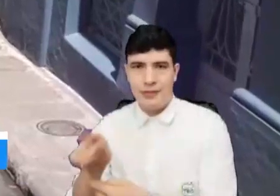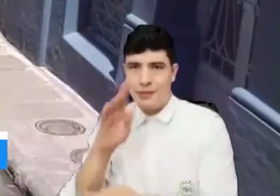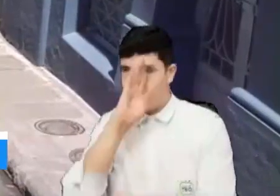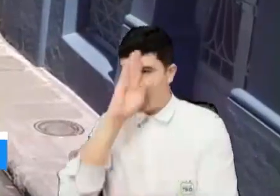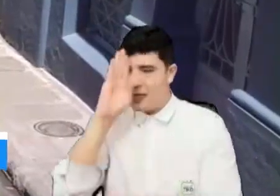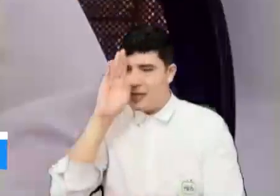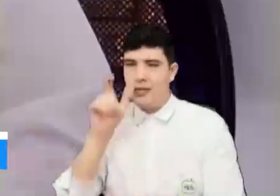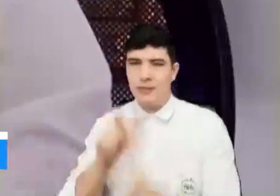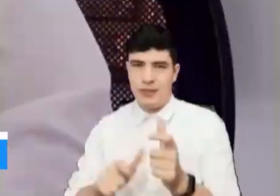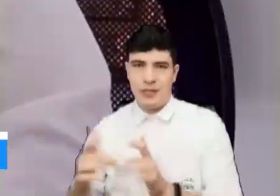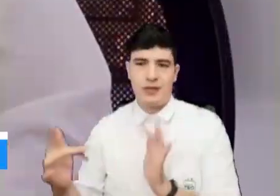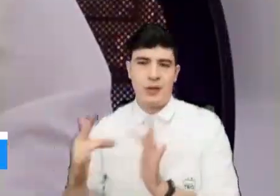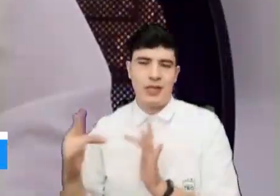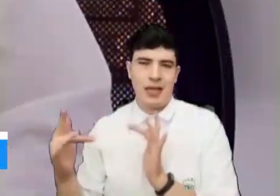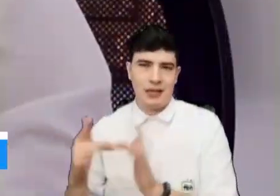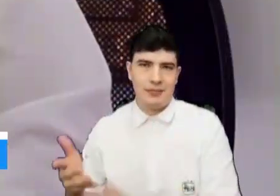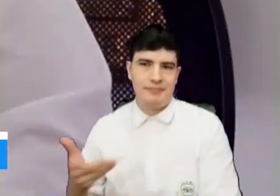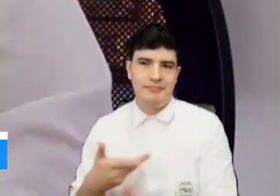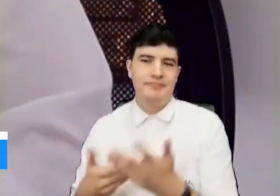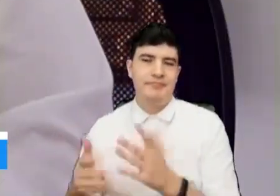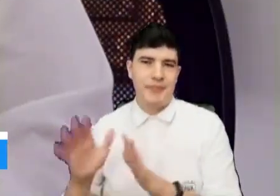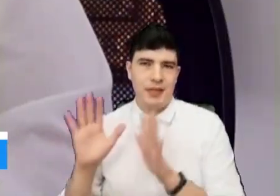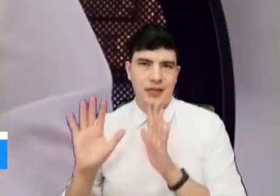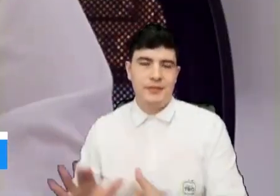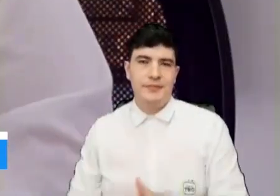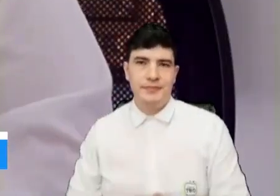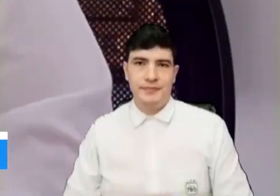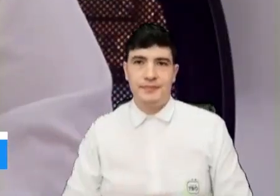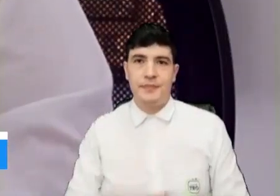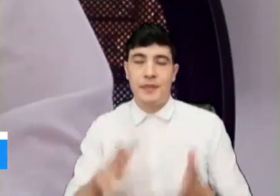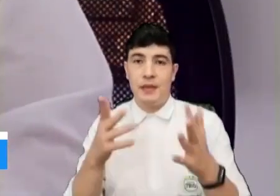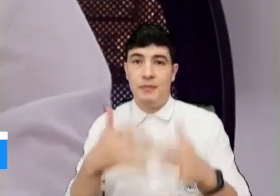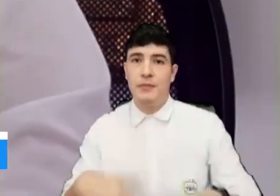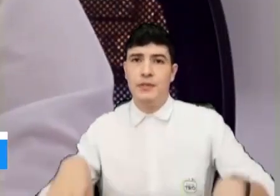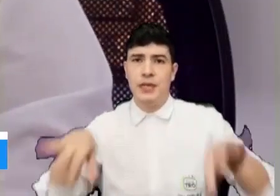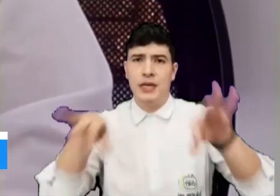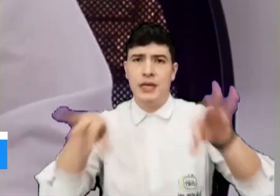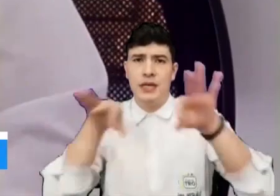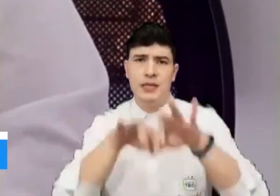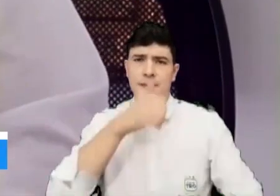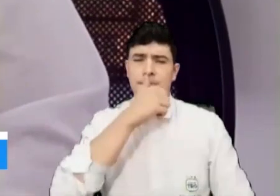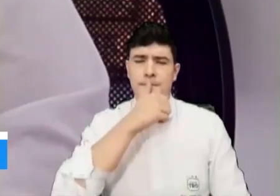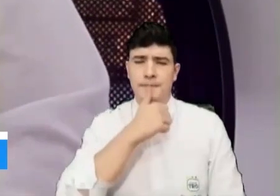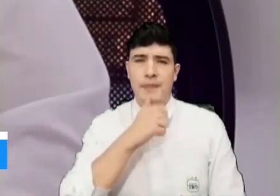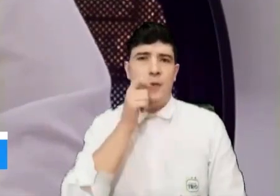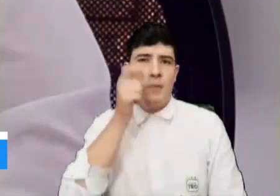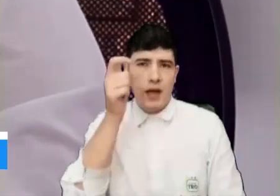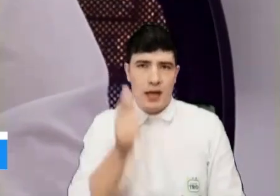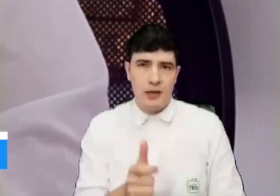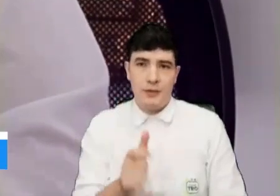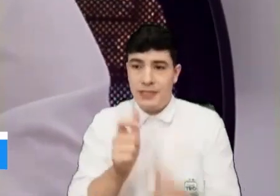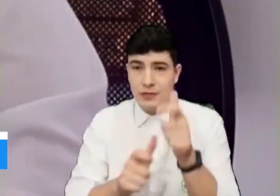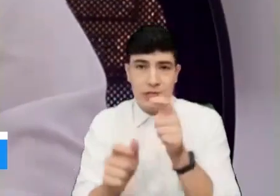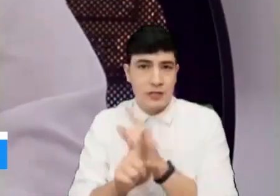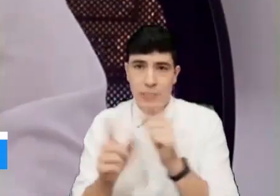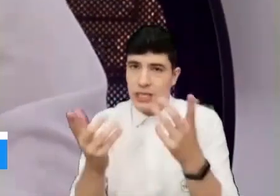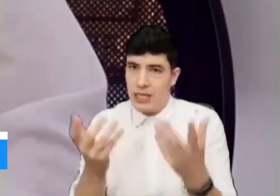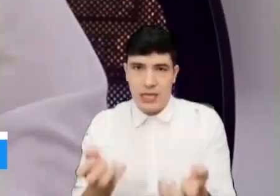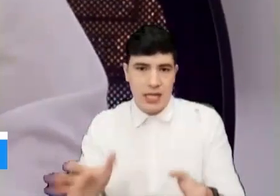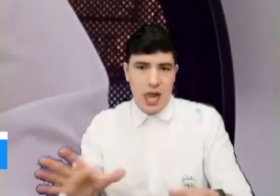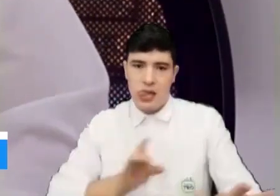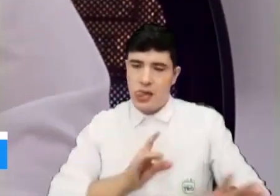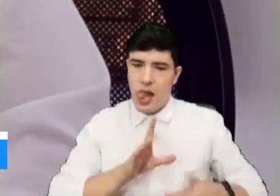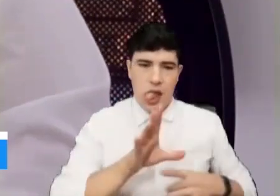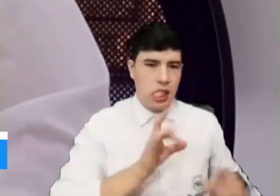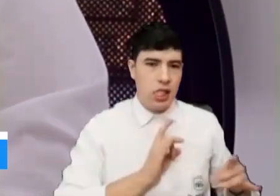la tolerancia, ser muy humanos con la situación. Nadie quiere contagiarse, nadie se contagia por